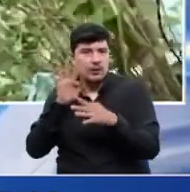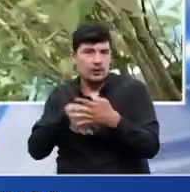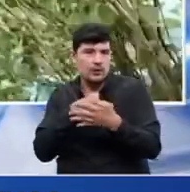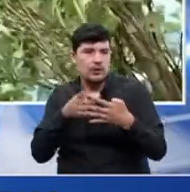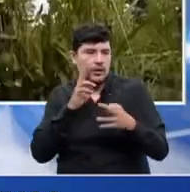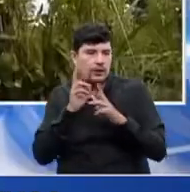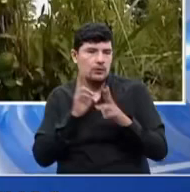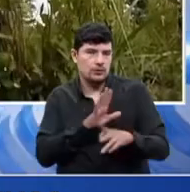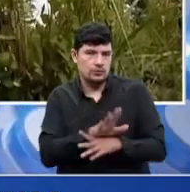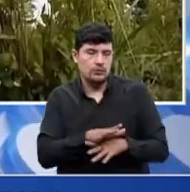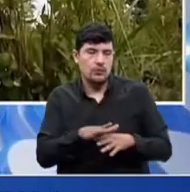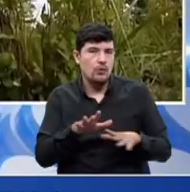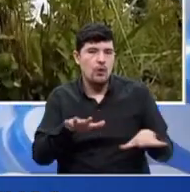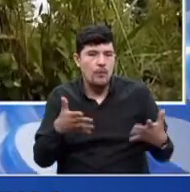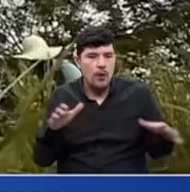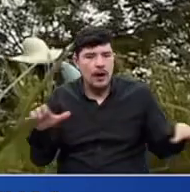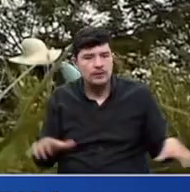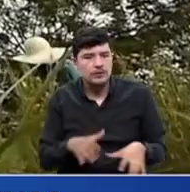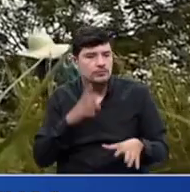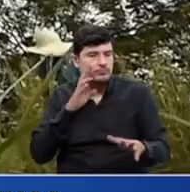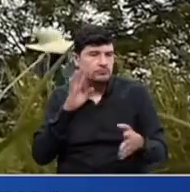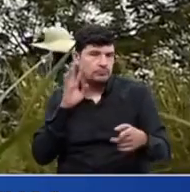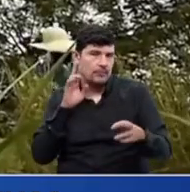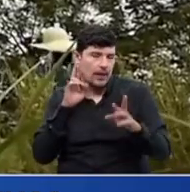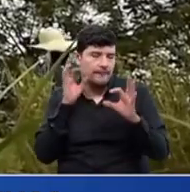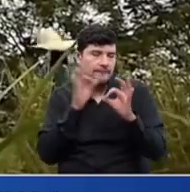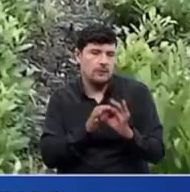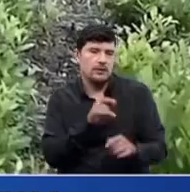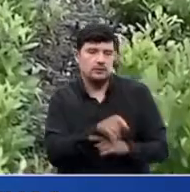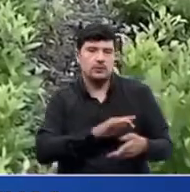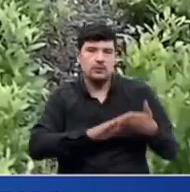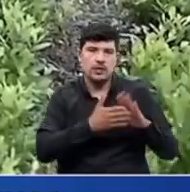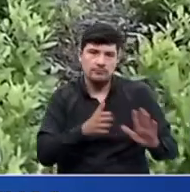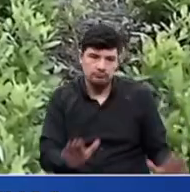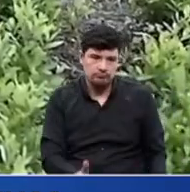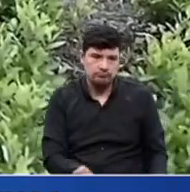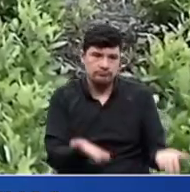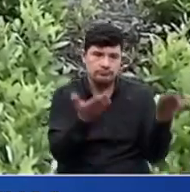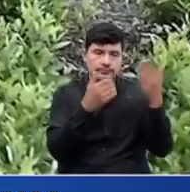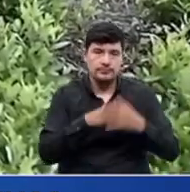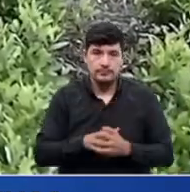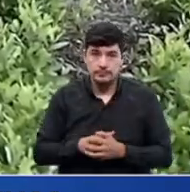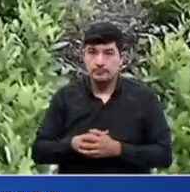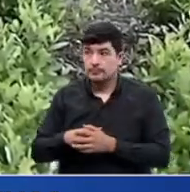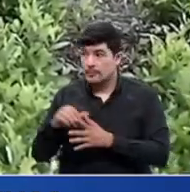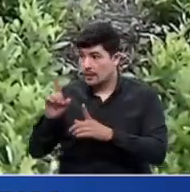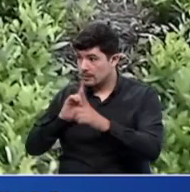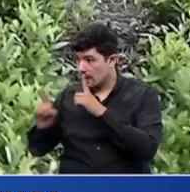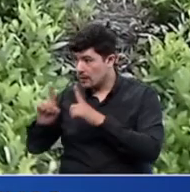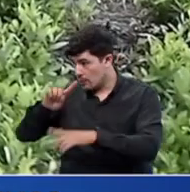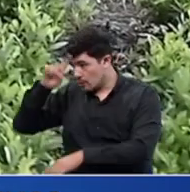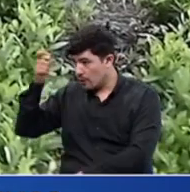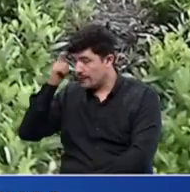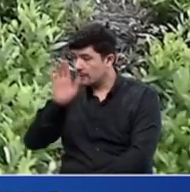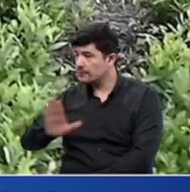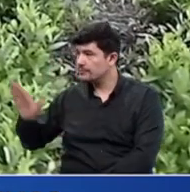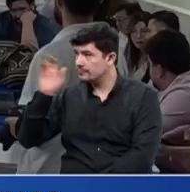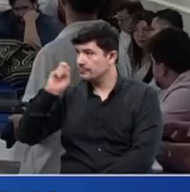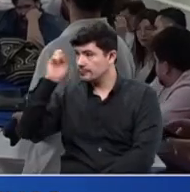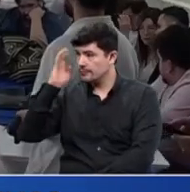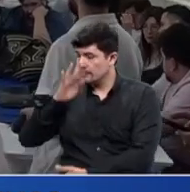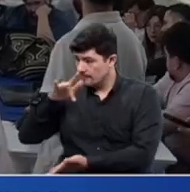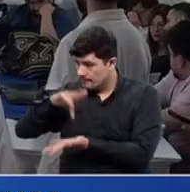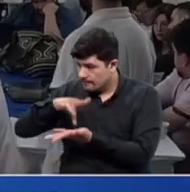planteado al Gobierno Nacional. Diálogo que también se llevó obviamente con el gobernador de Norte de Santander como representante del gobierno departamental